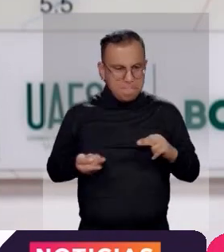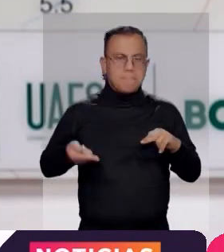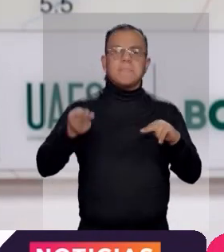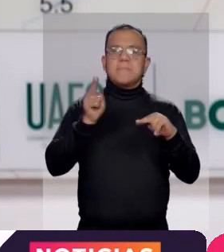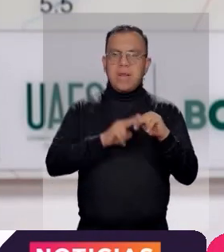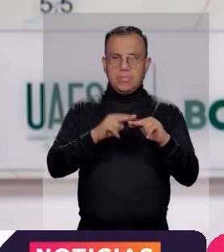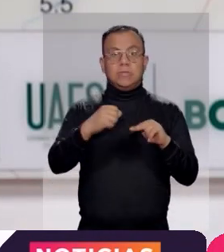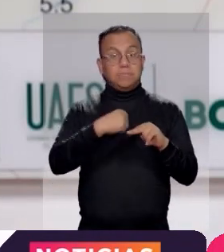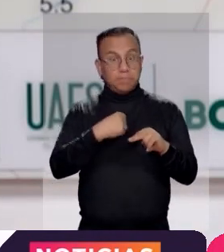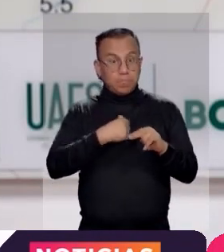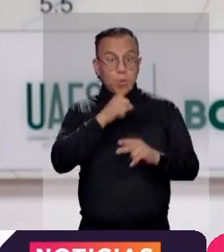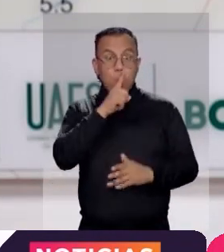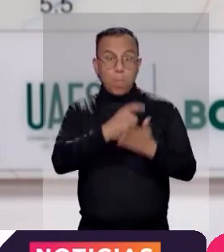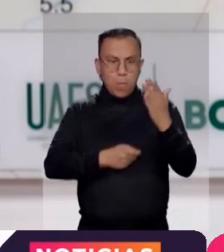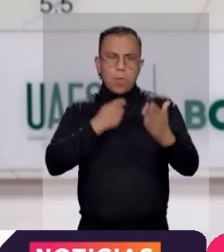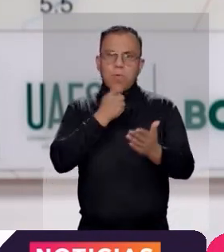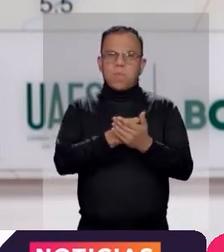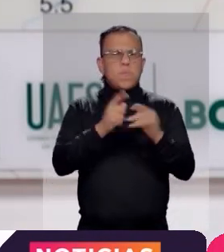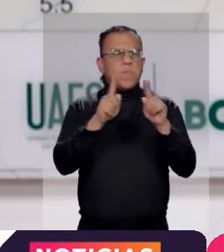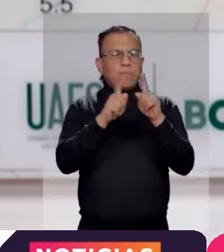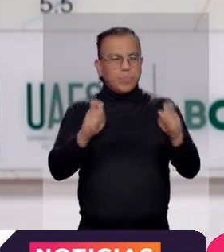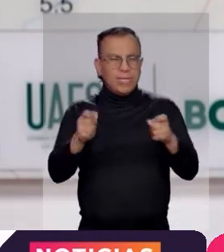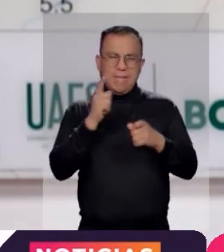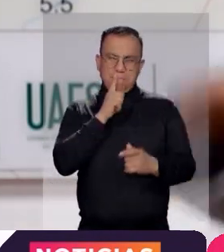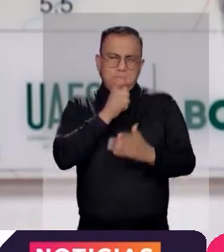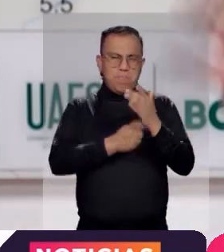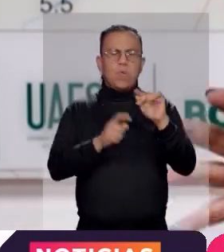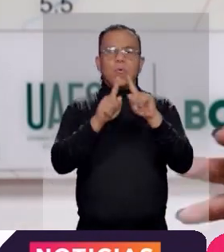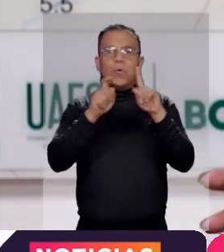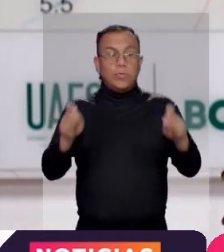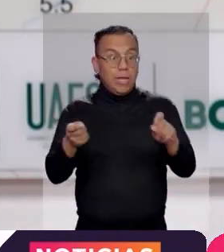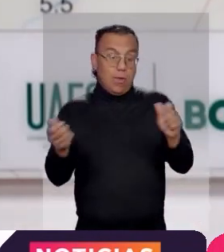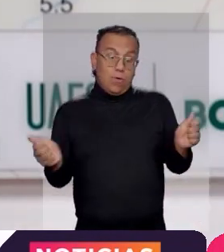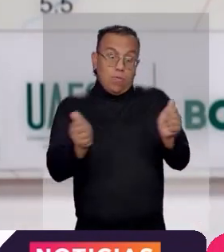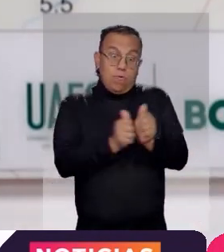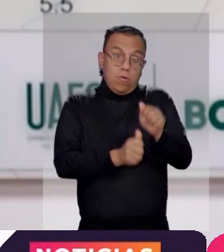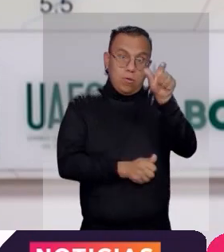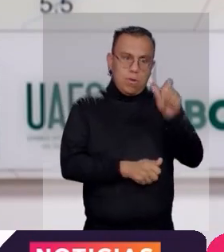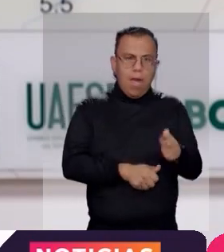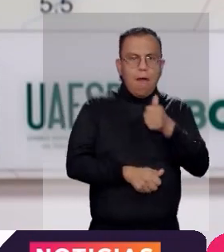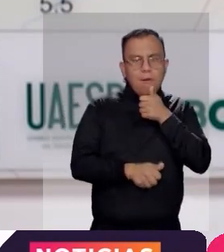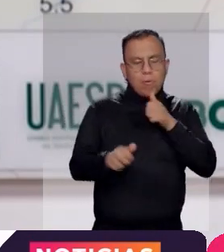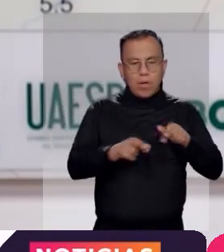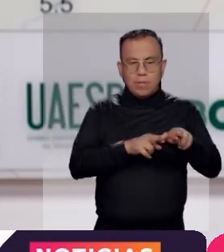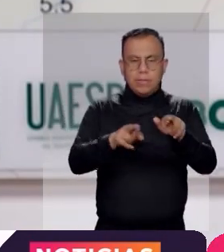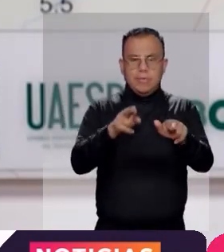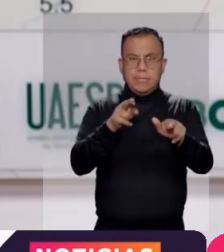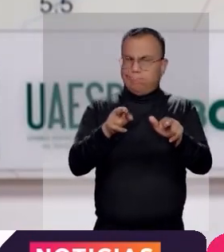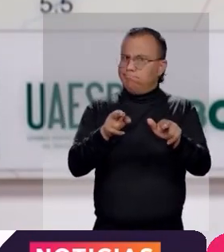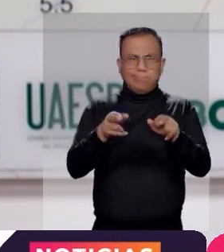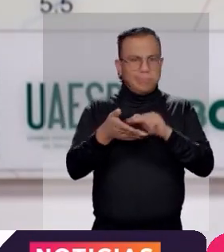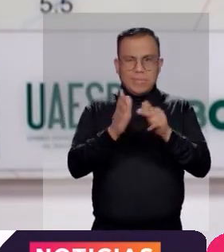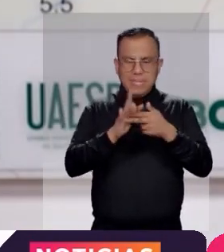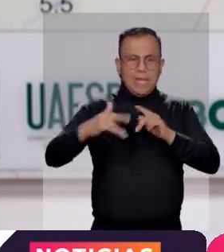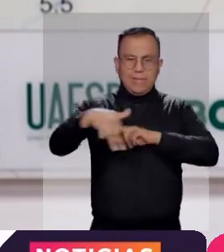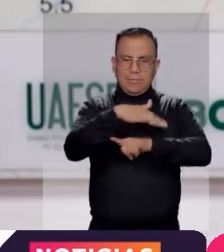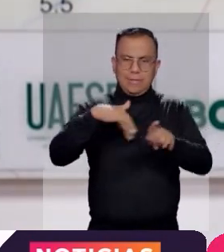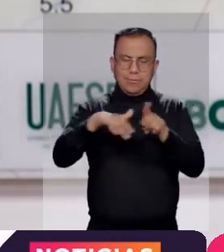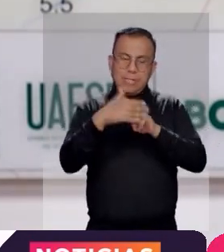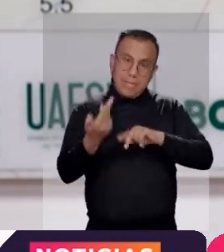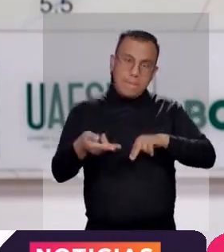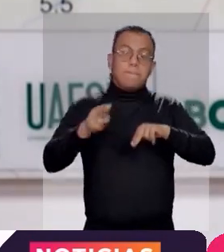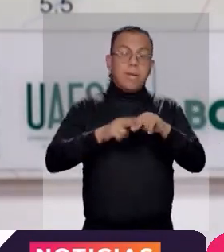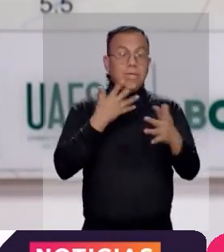adicionalmente tenemos un comparendo por este tipo de infracciones al lado de un cuerpo de agua, puede ser un delito ambiental y eso